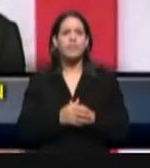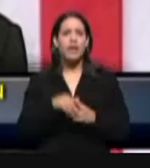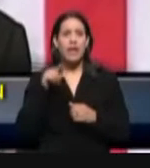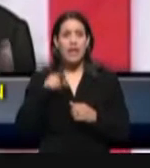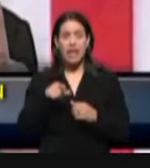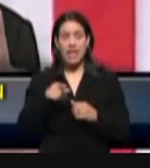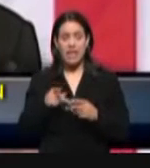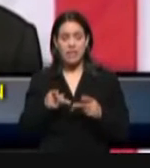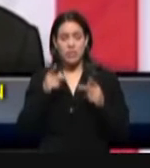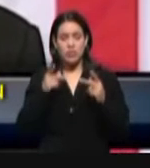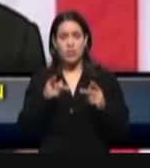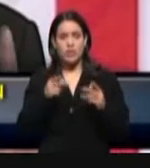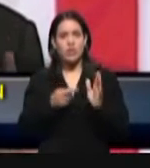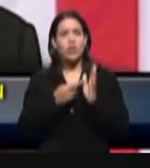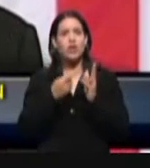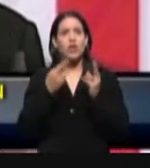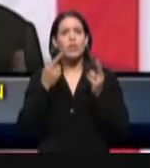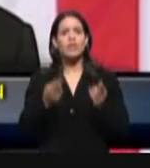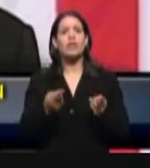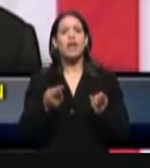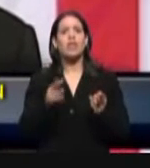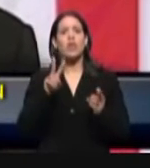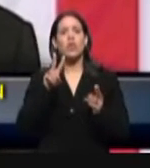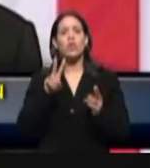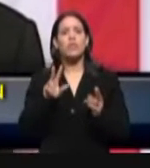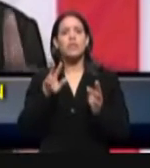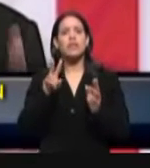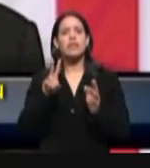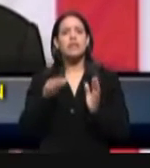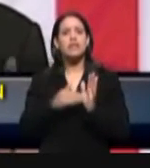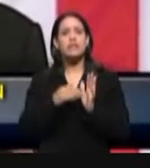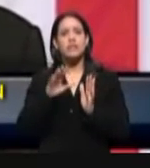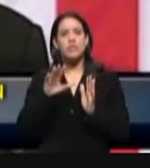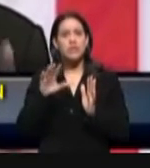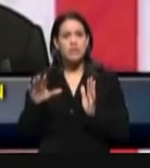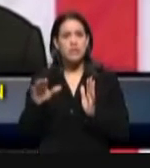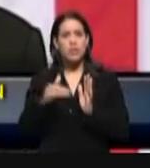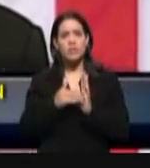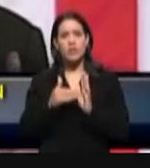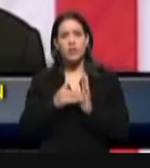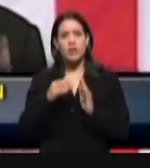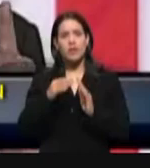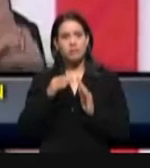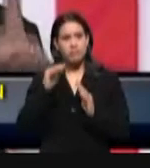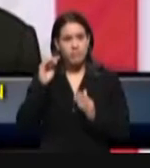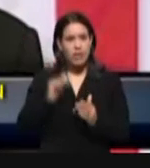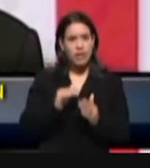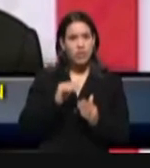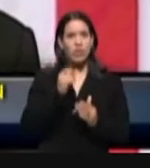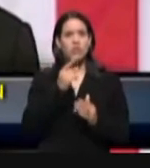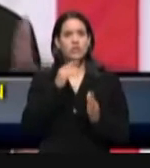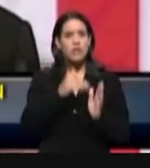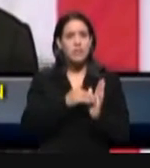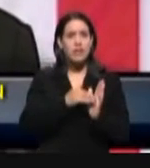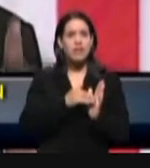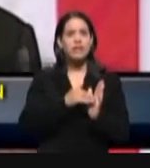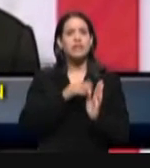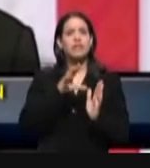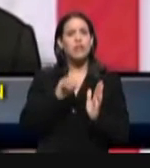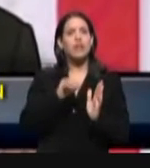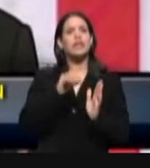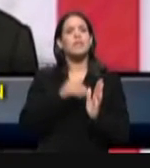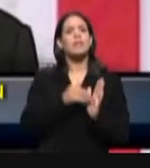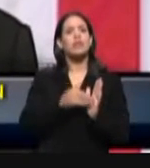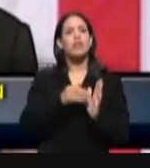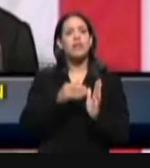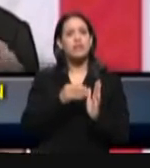es 2.055 millones menos que los 11.250 millones de dólares en gastos del año